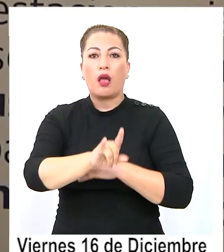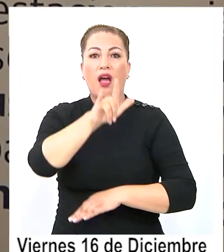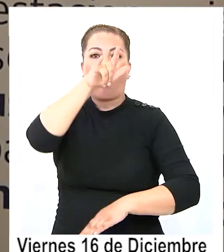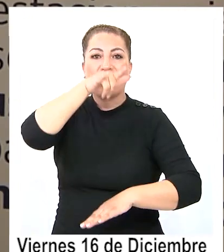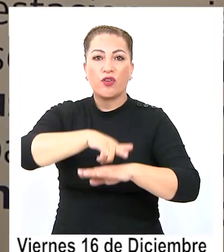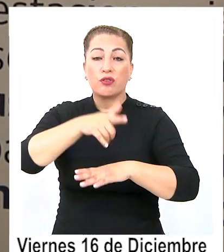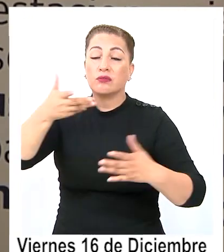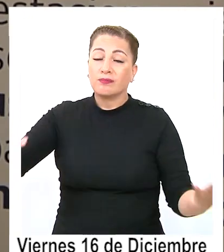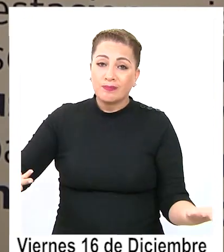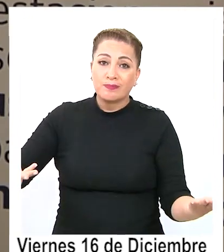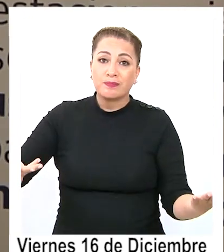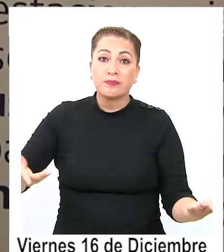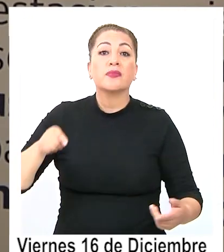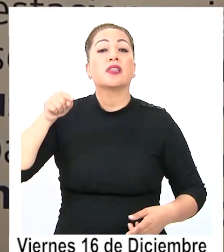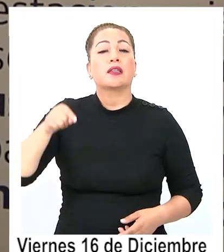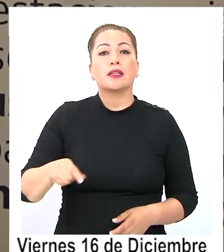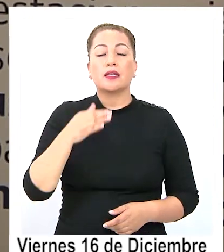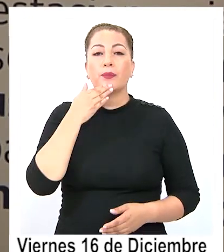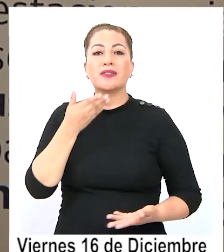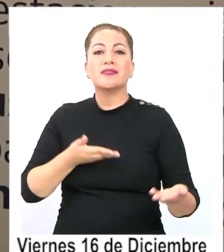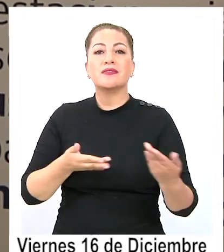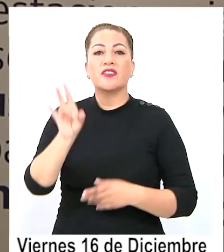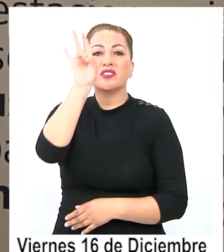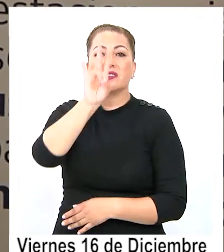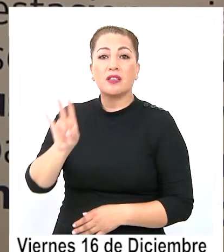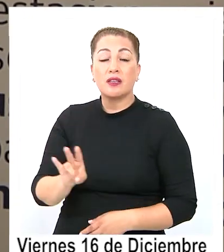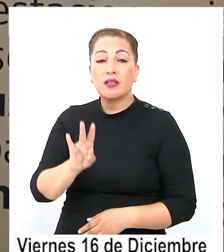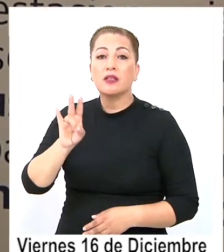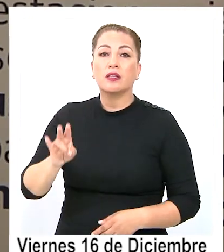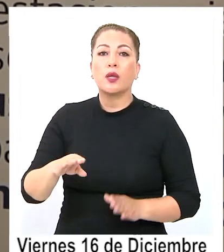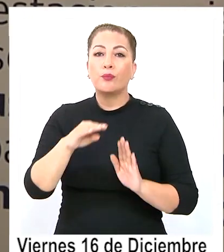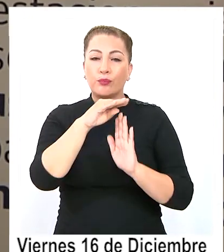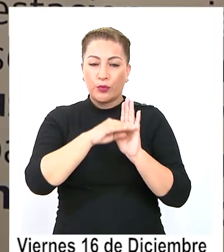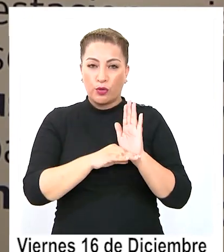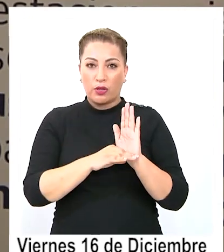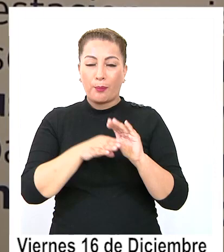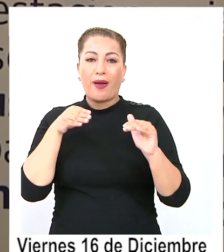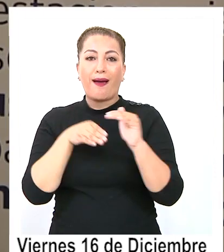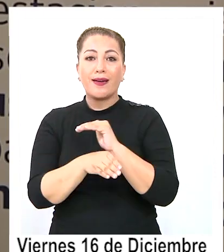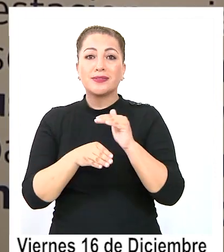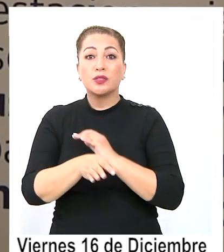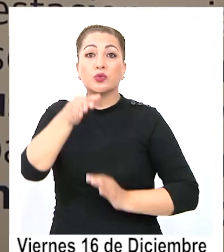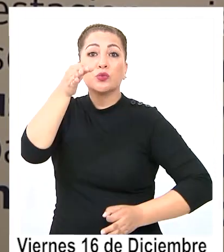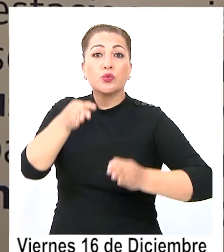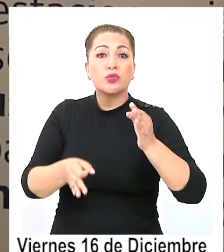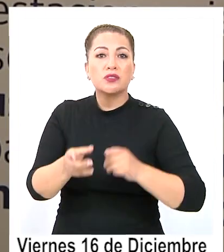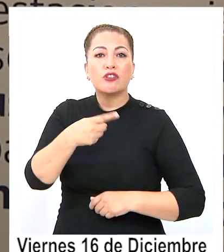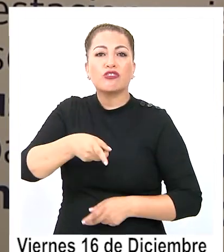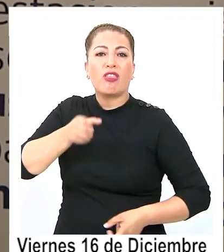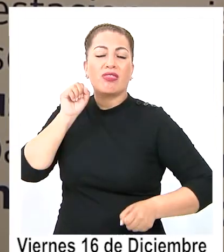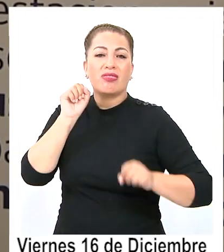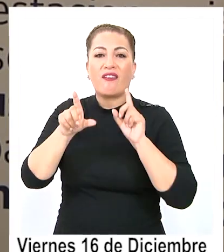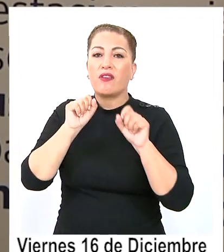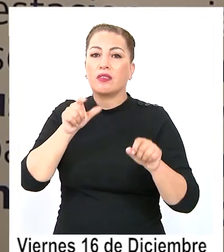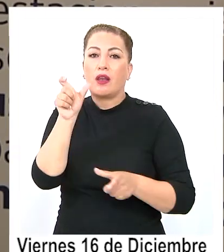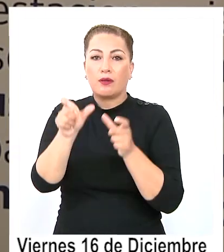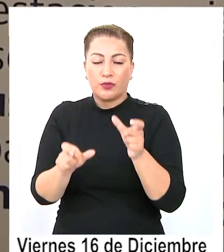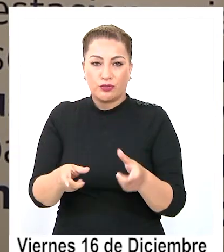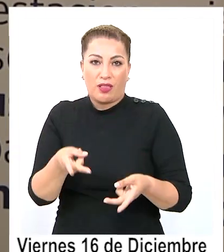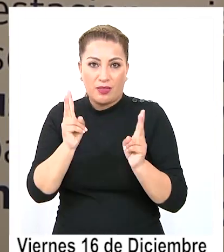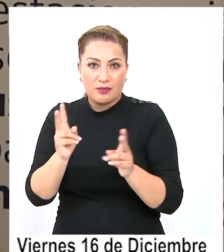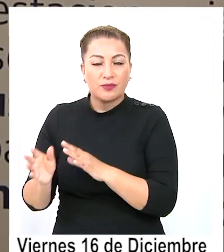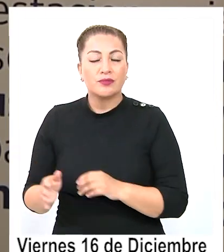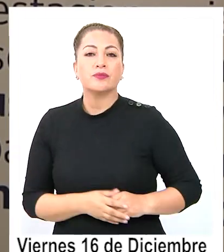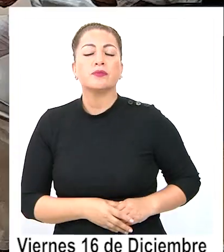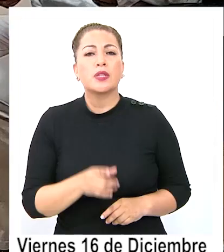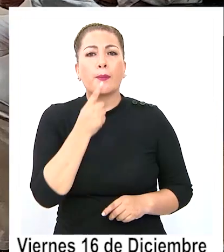Y eso también, a través del Servicio Nacional de Discapacidad y del programa Acceso a la Justicia, se logró defender los derechos de las personas.